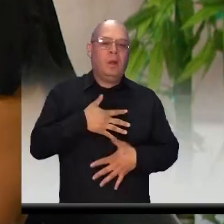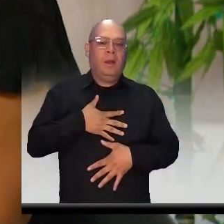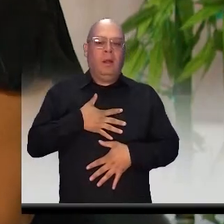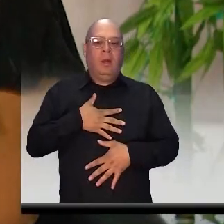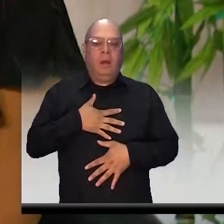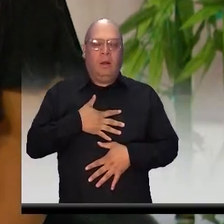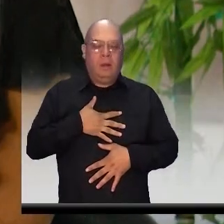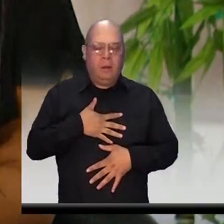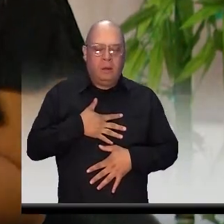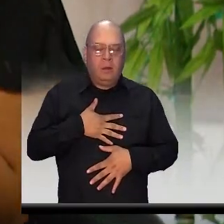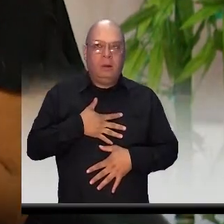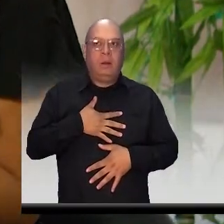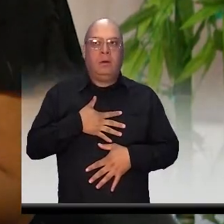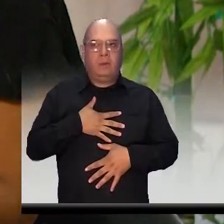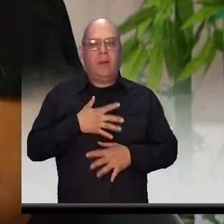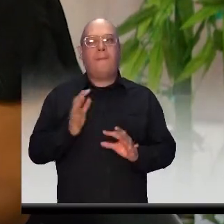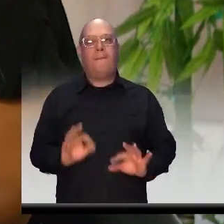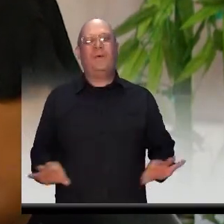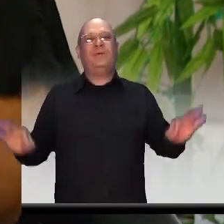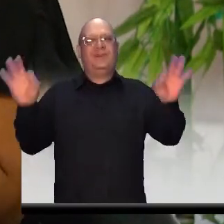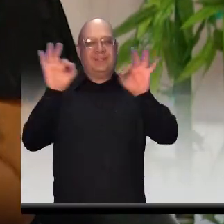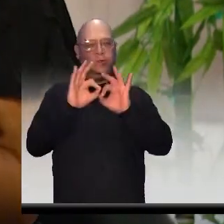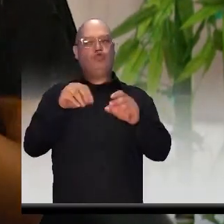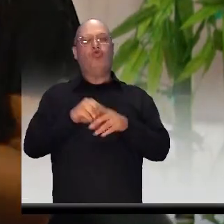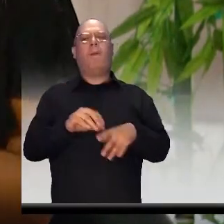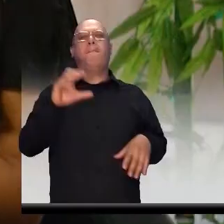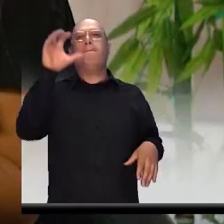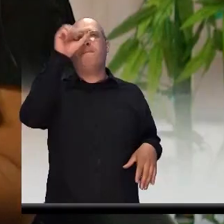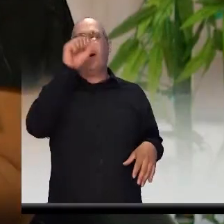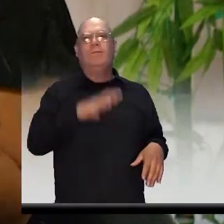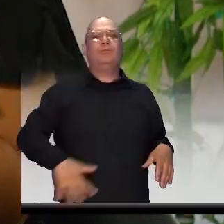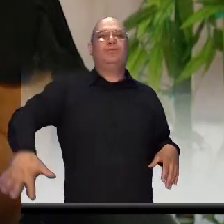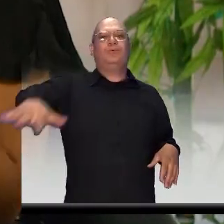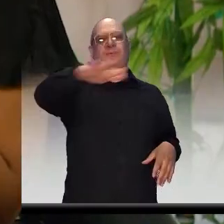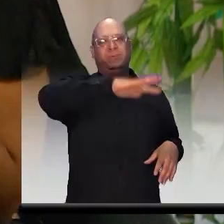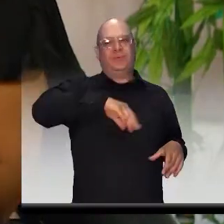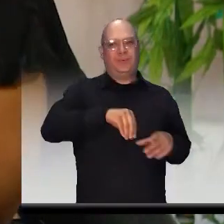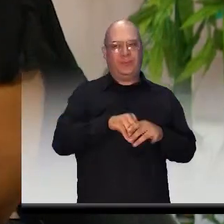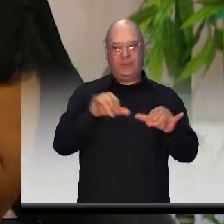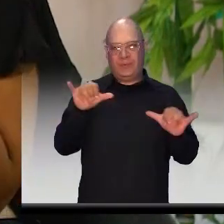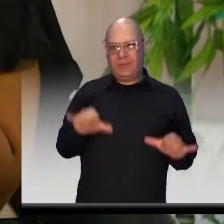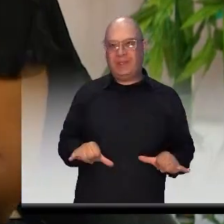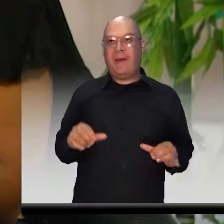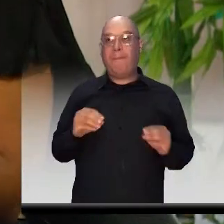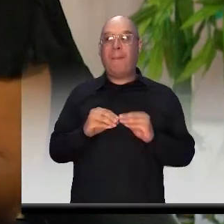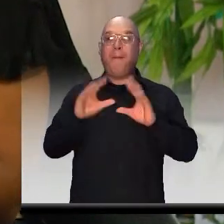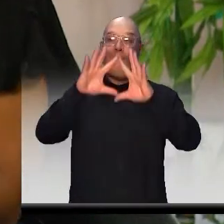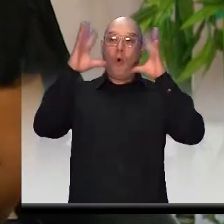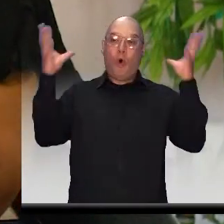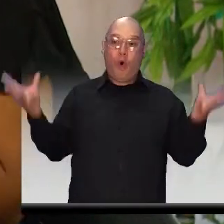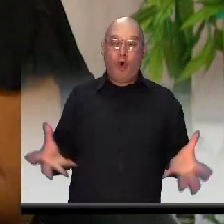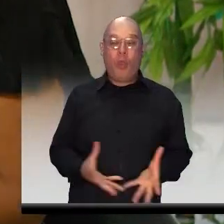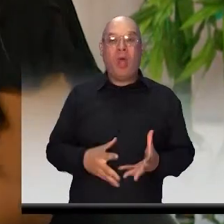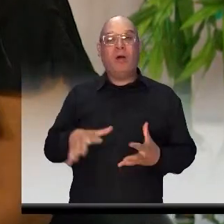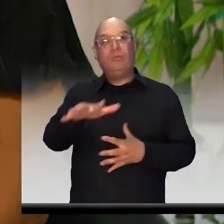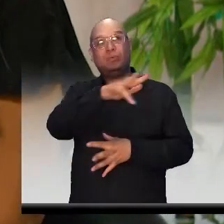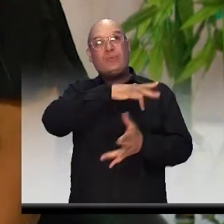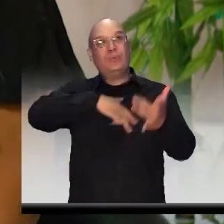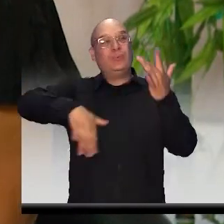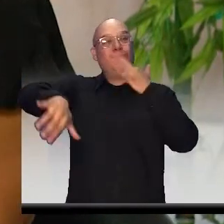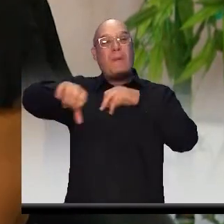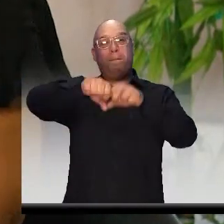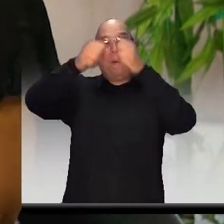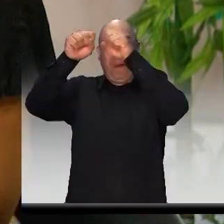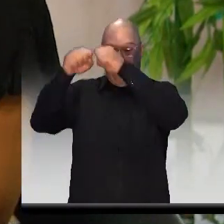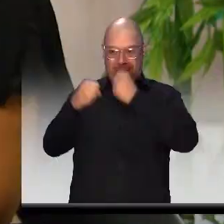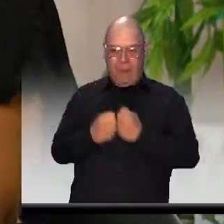Entonces es importante que también lo entendamos, ese riesgo, que no solamente es que el planeta se enferme, el ambiente esté enfermo, sino que en términos